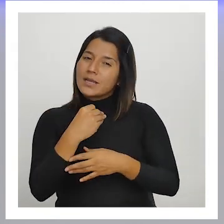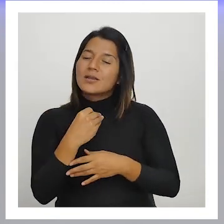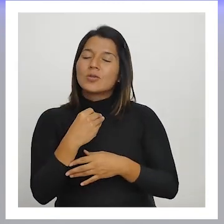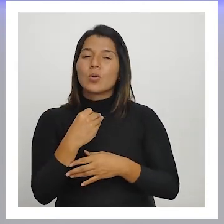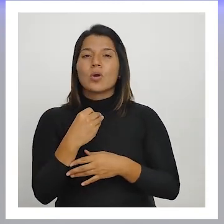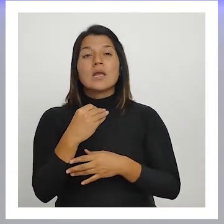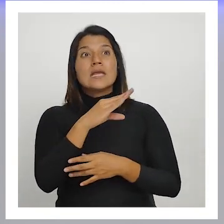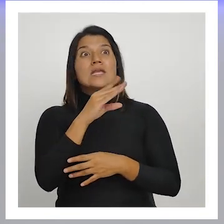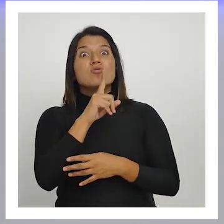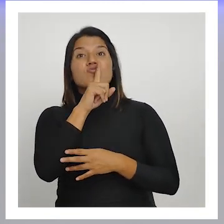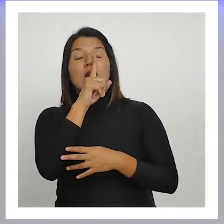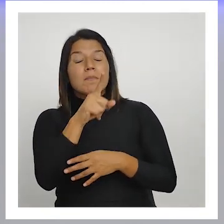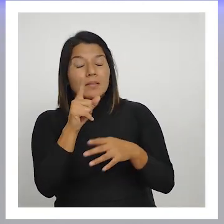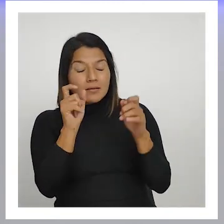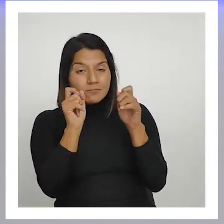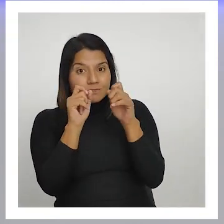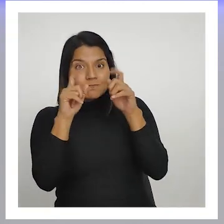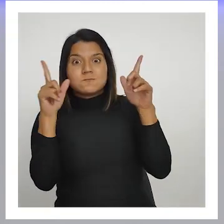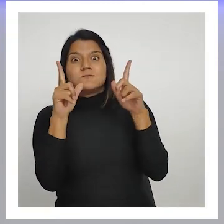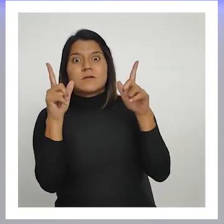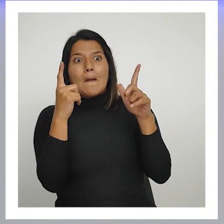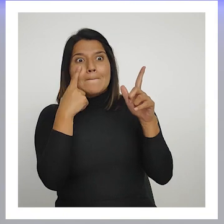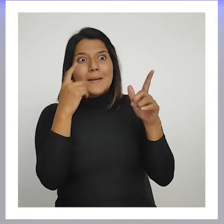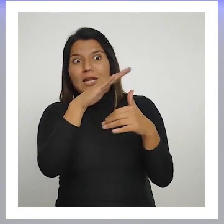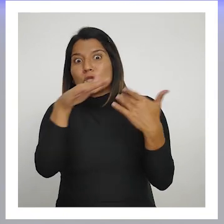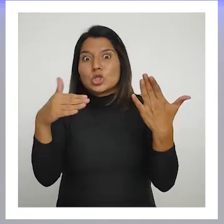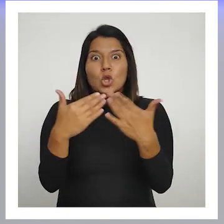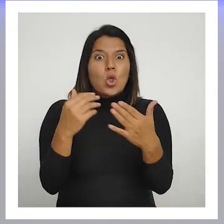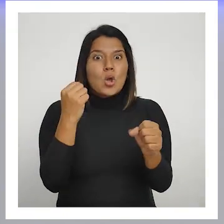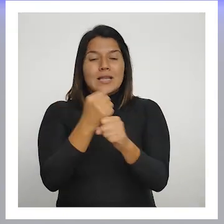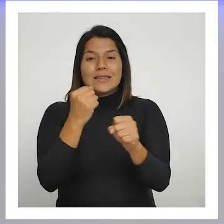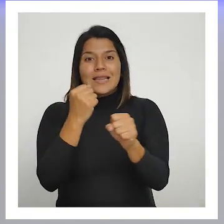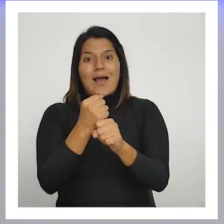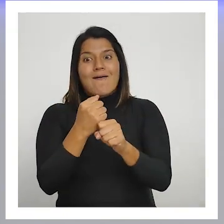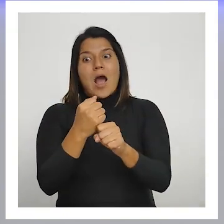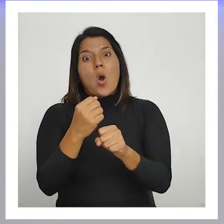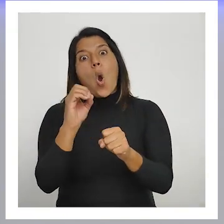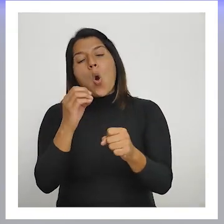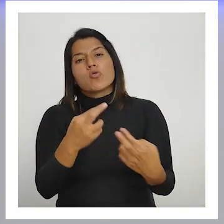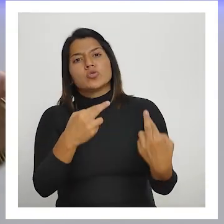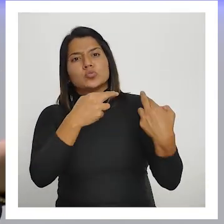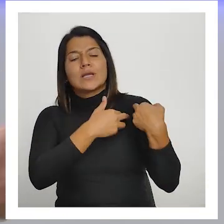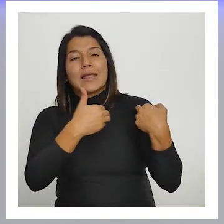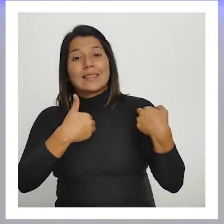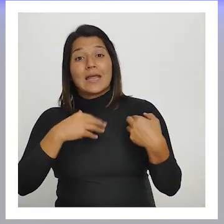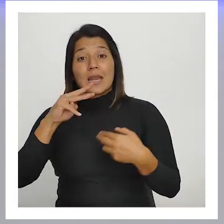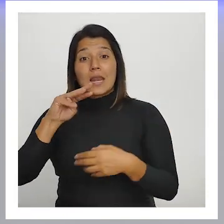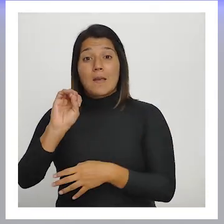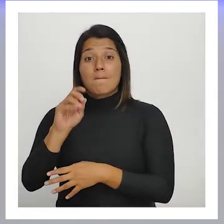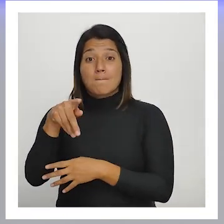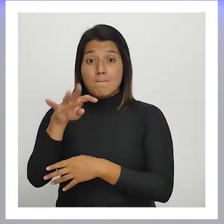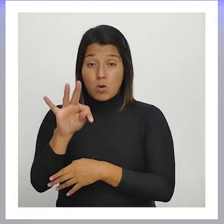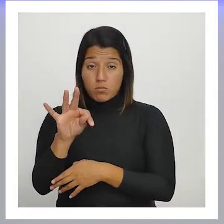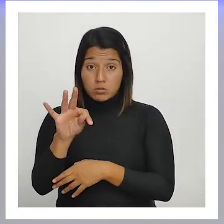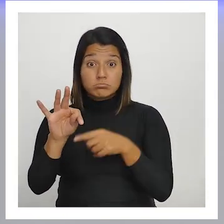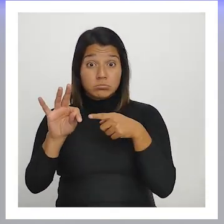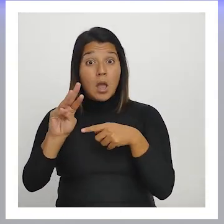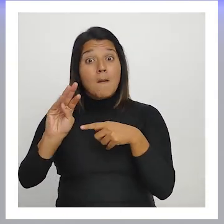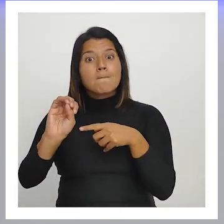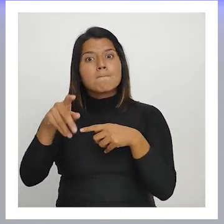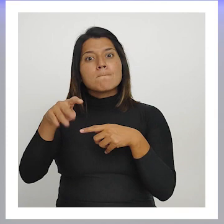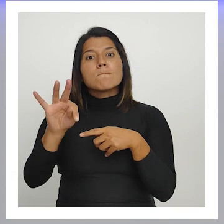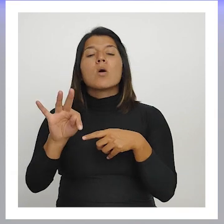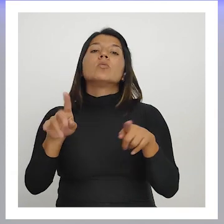realmente impactante todo lo que el MOP hace, toda la rectoría que tiene. El MOP es rector también de toda la